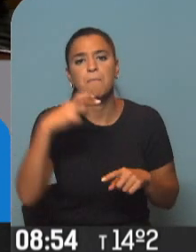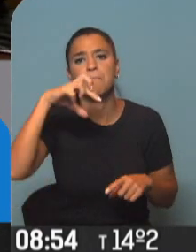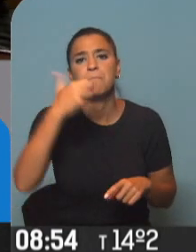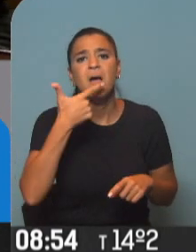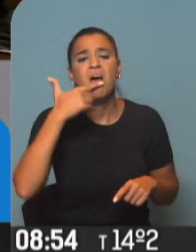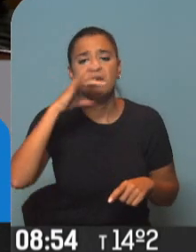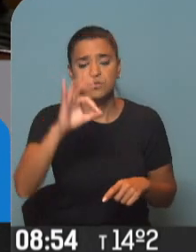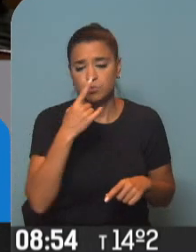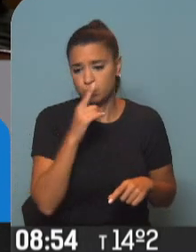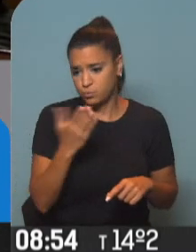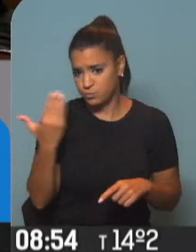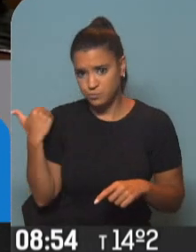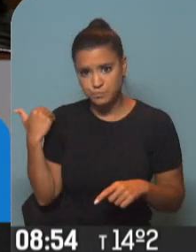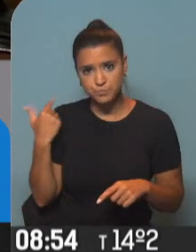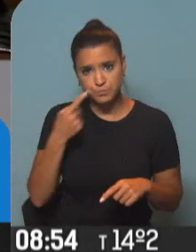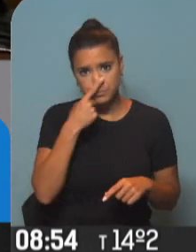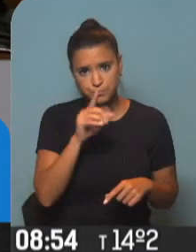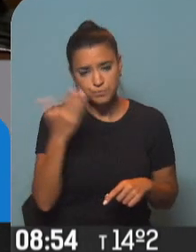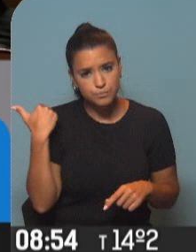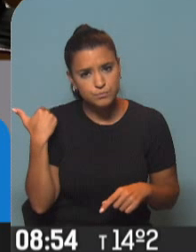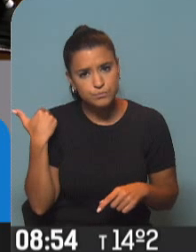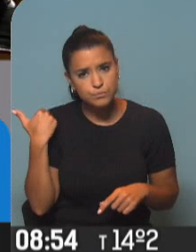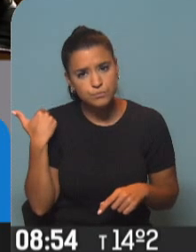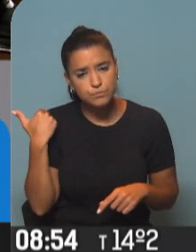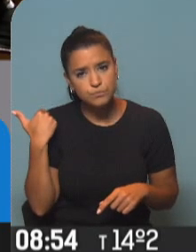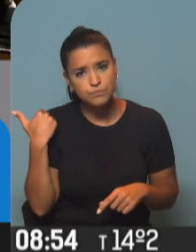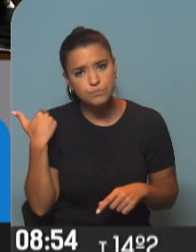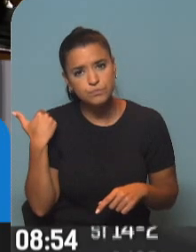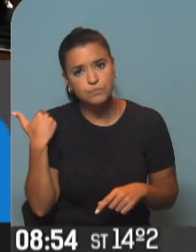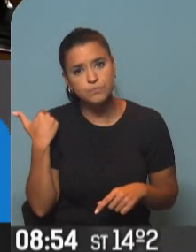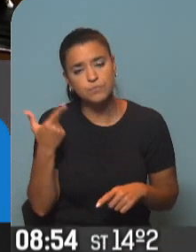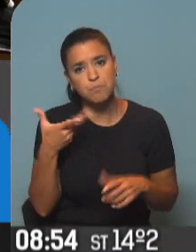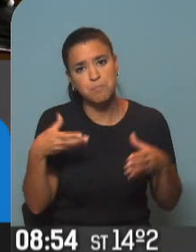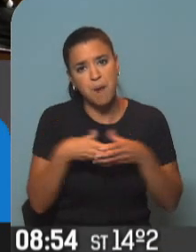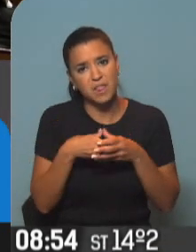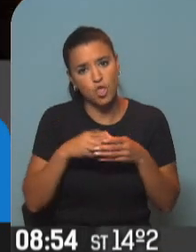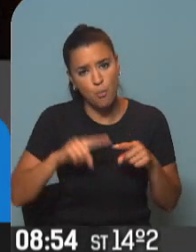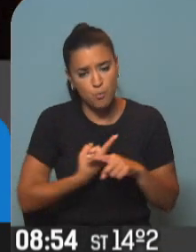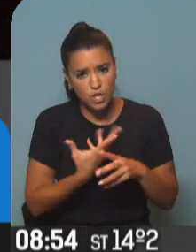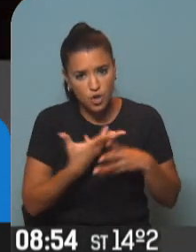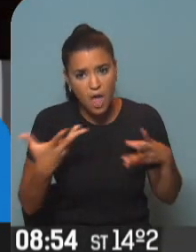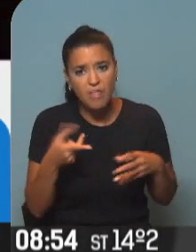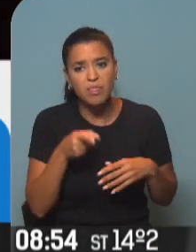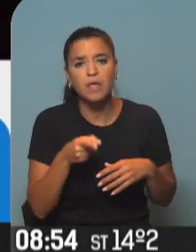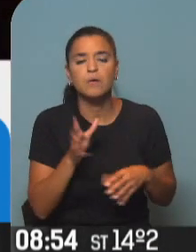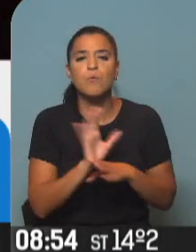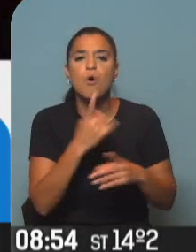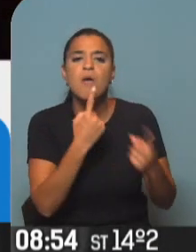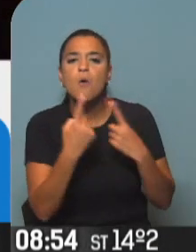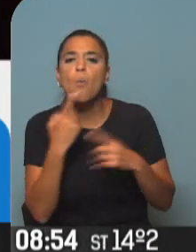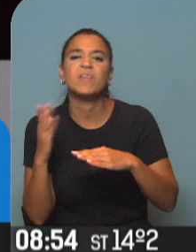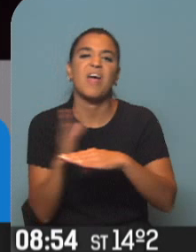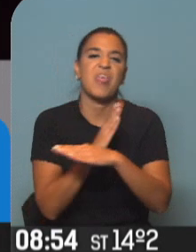en las últimas ediciones en los grandes partidos políticos han sido una encuesta adelantada